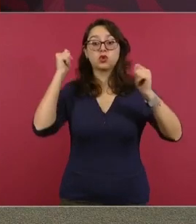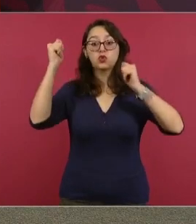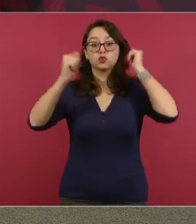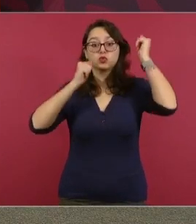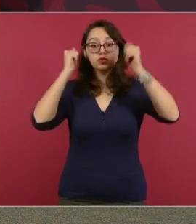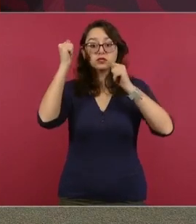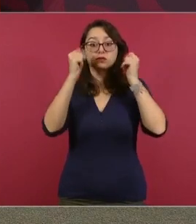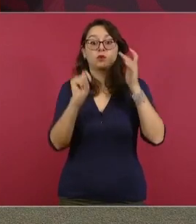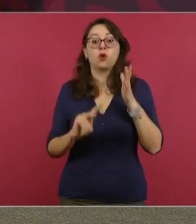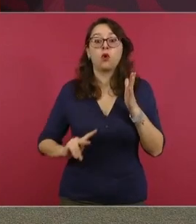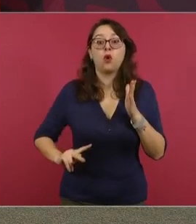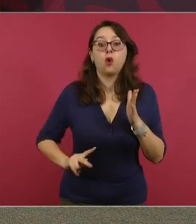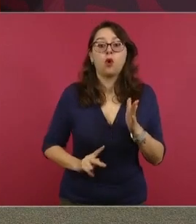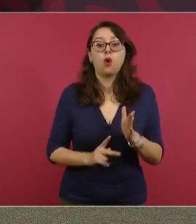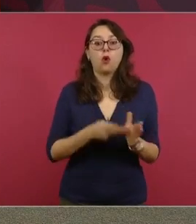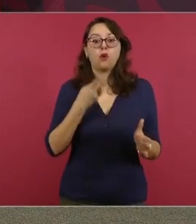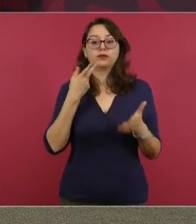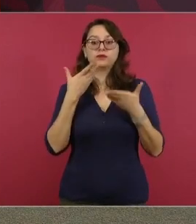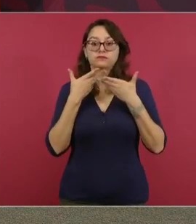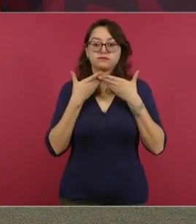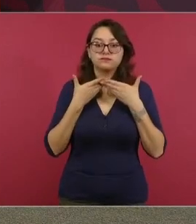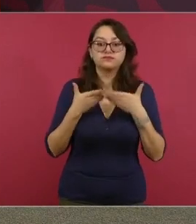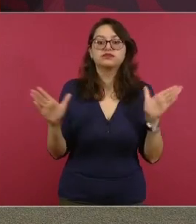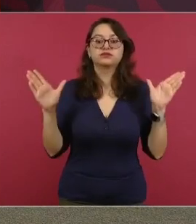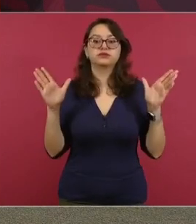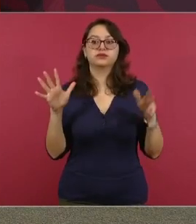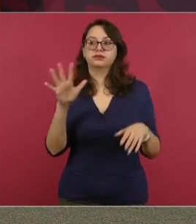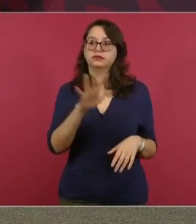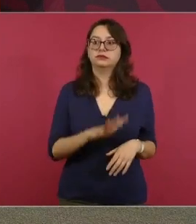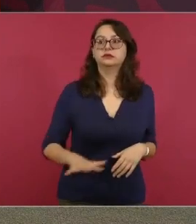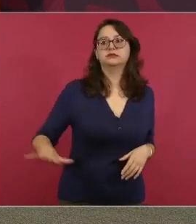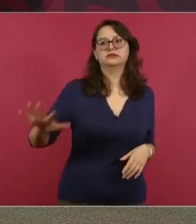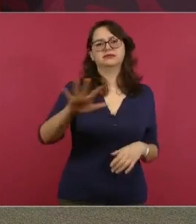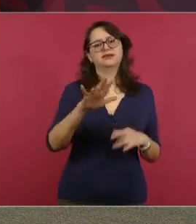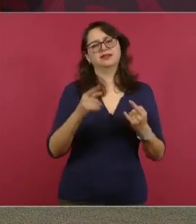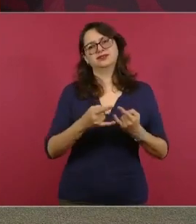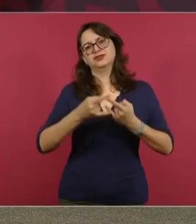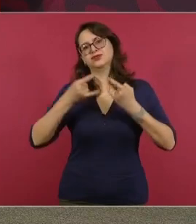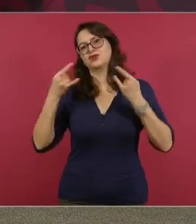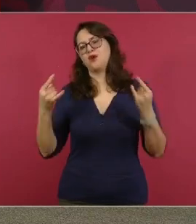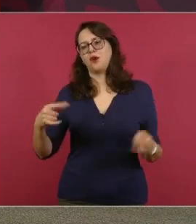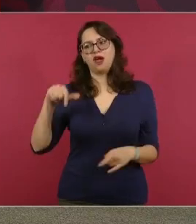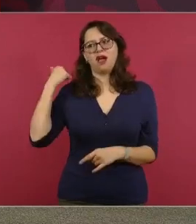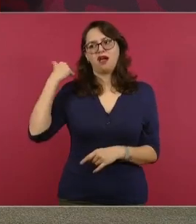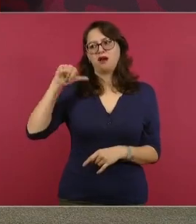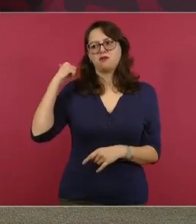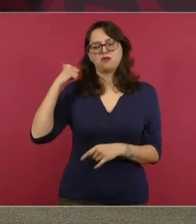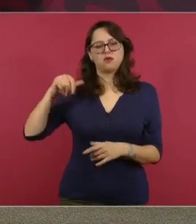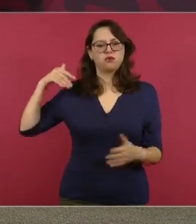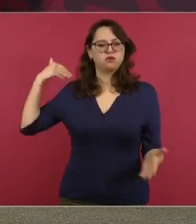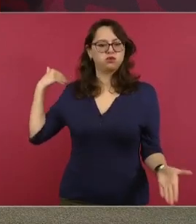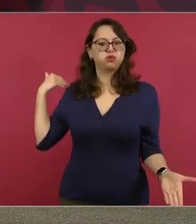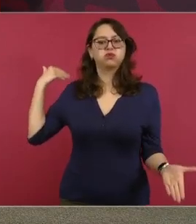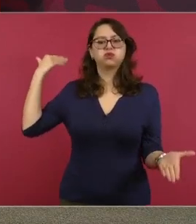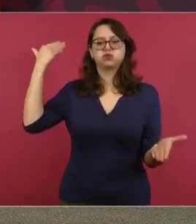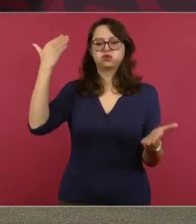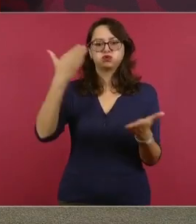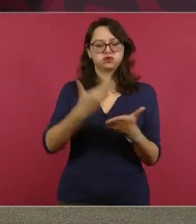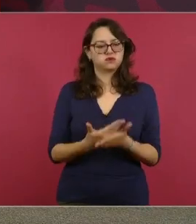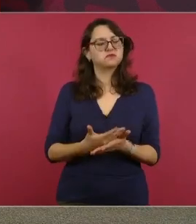de este legendario, bello puerto de Acapulco. Lo vamos